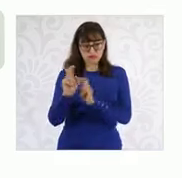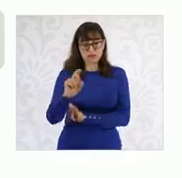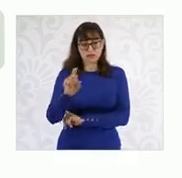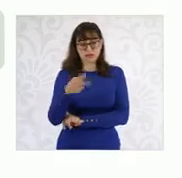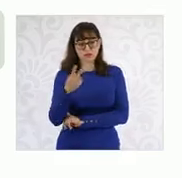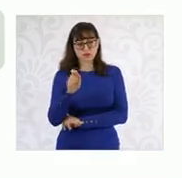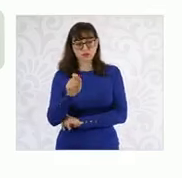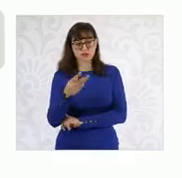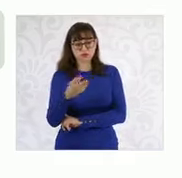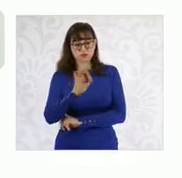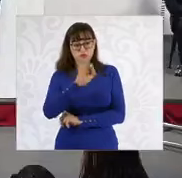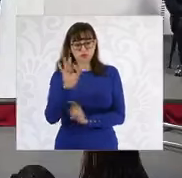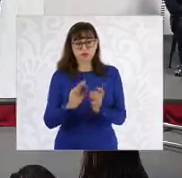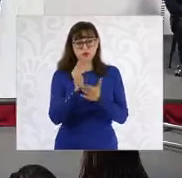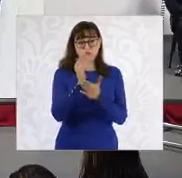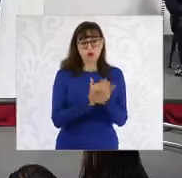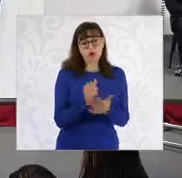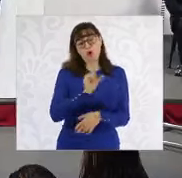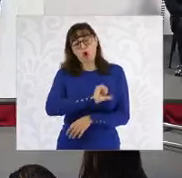también